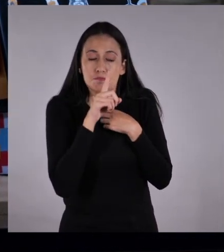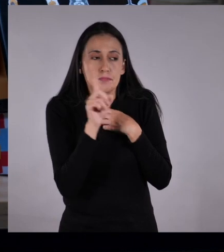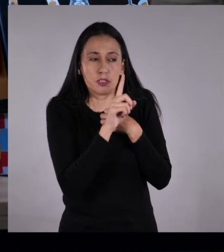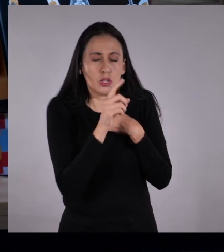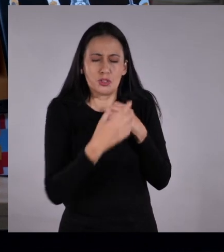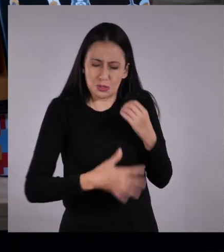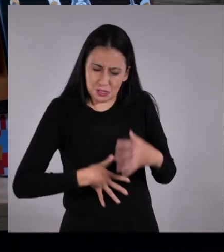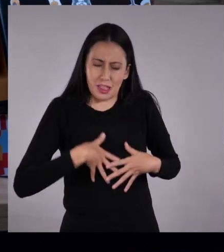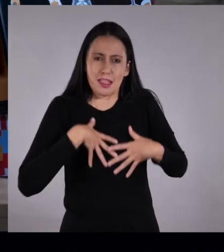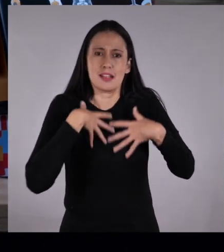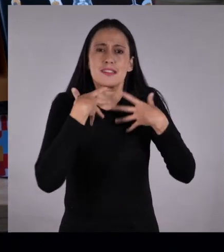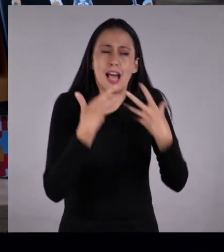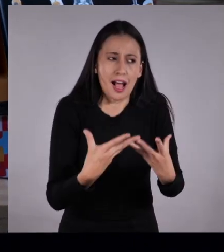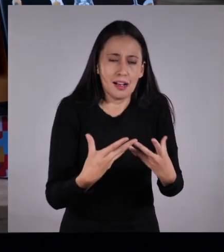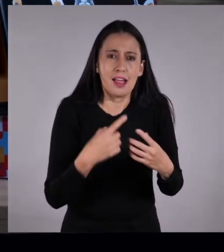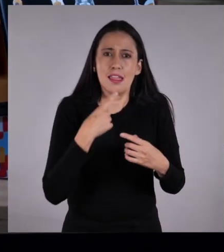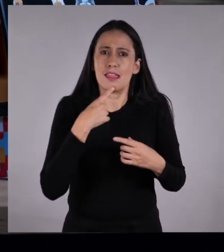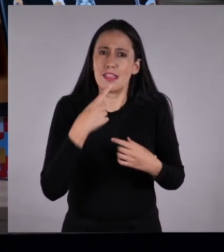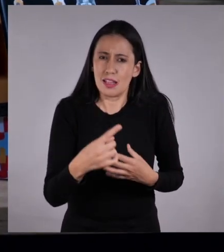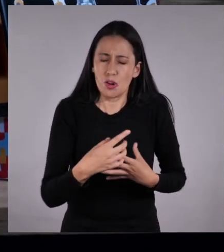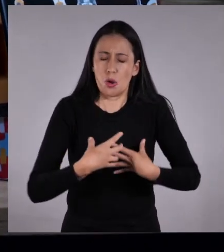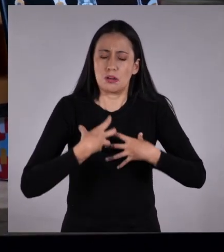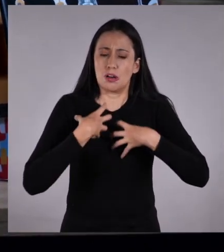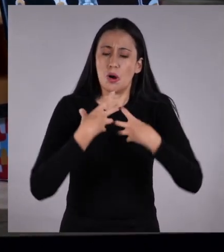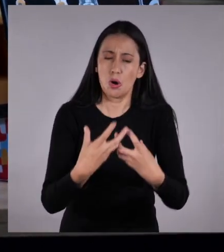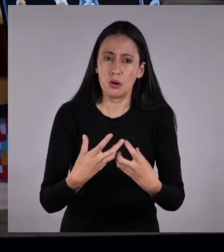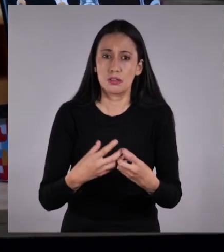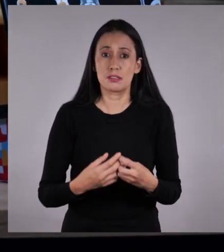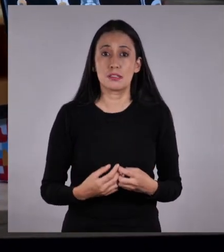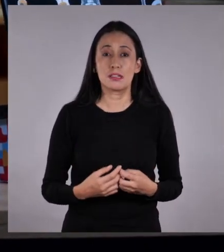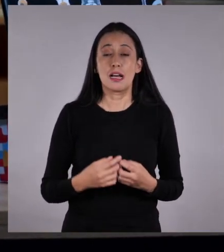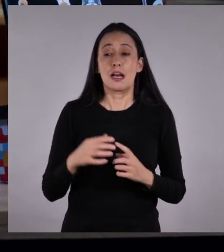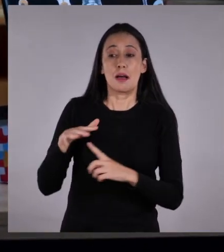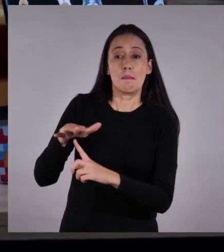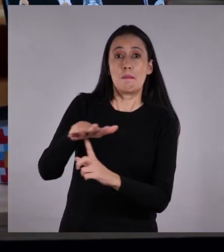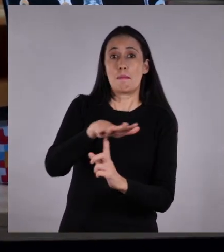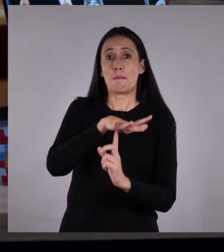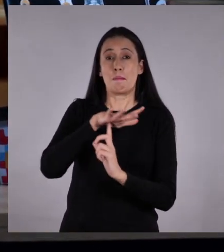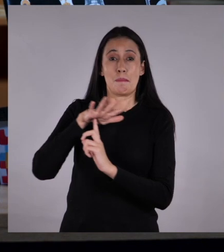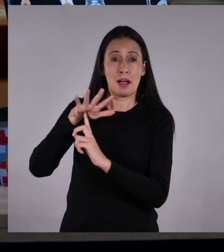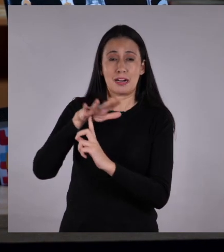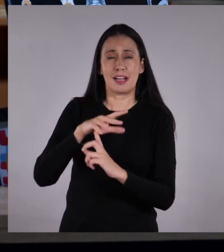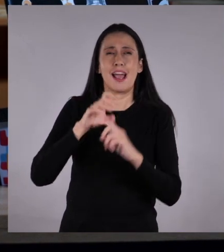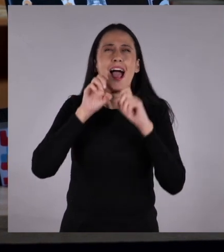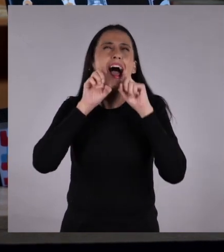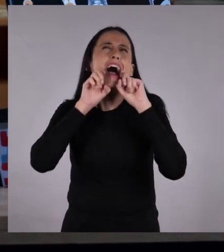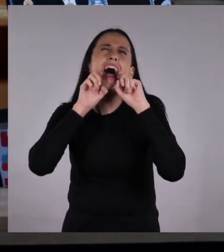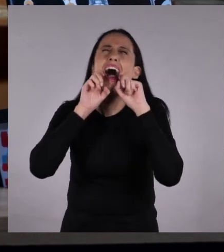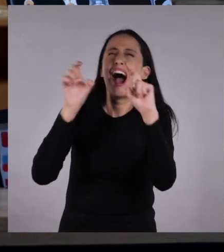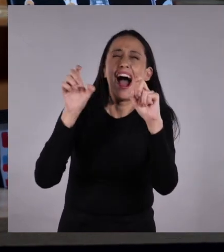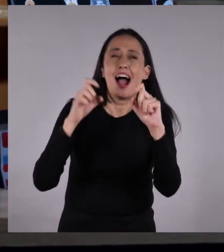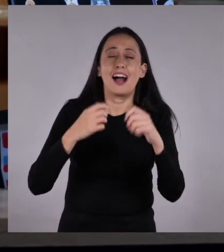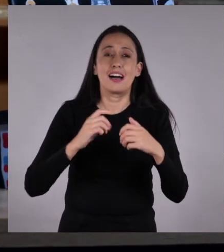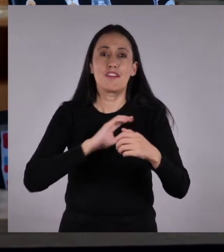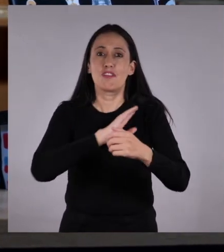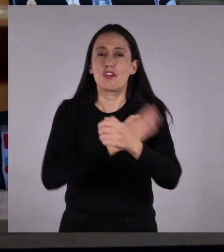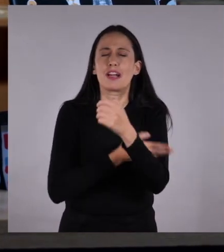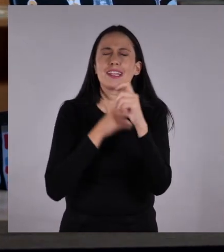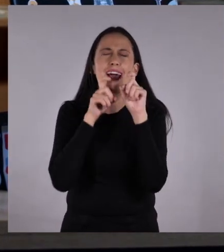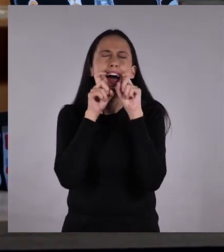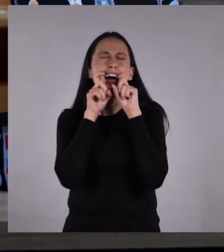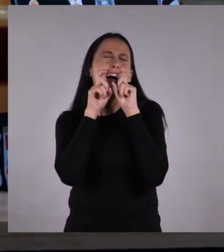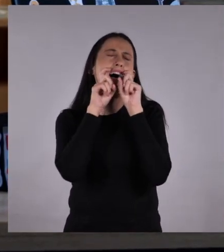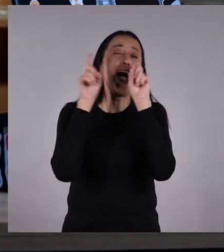cuerpo. Me llevó a un parque y me animó a que gritara con todas mis fuerzas. Y es que yo sé que suena